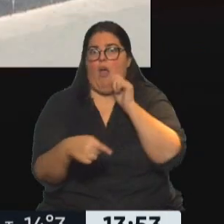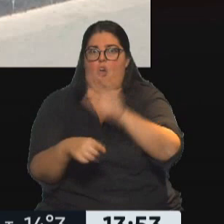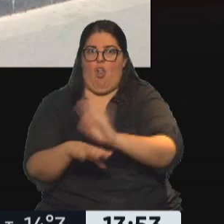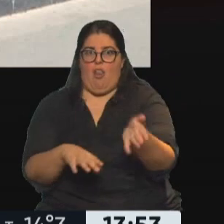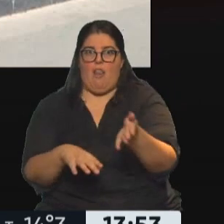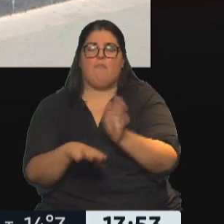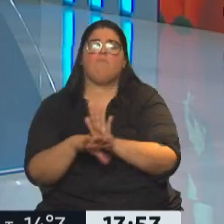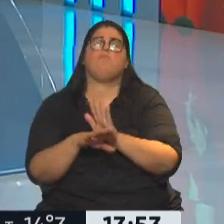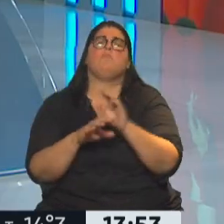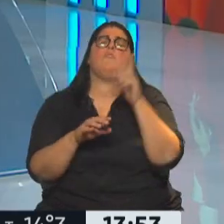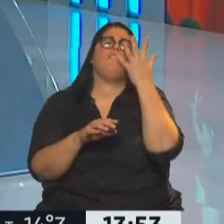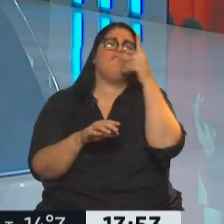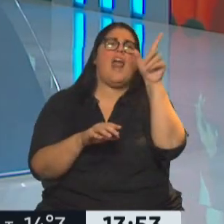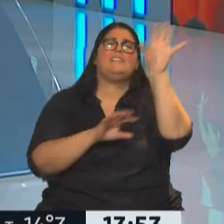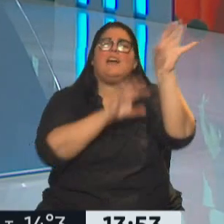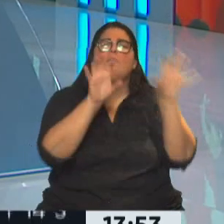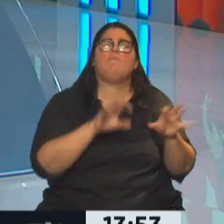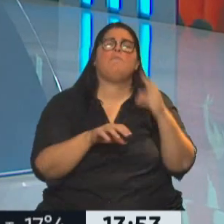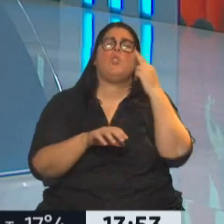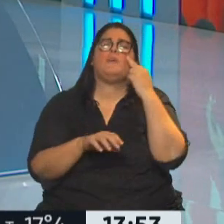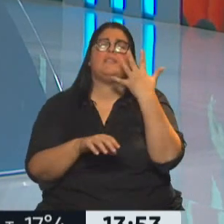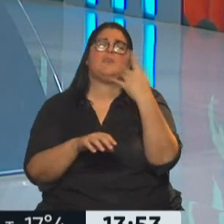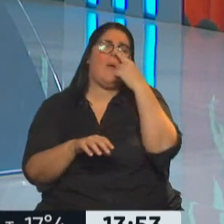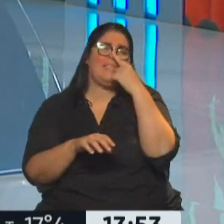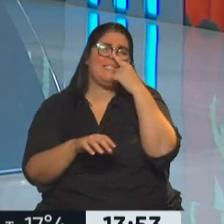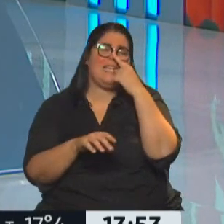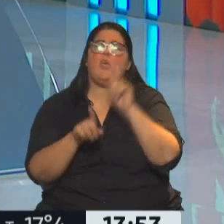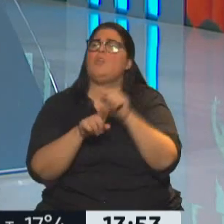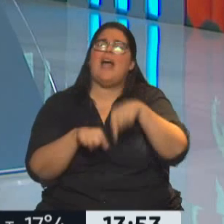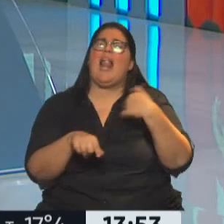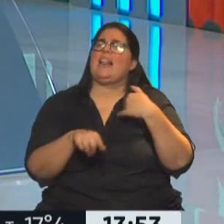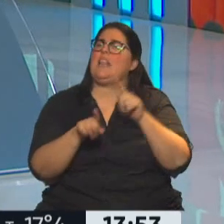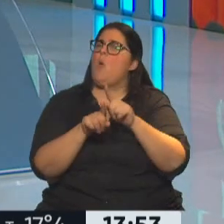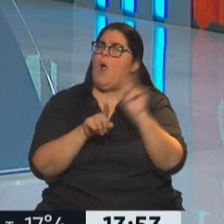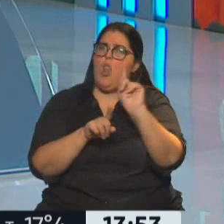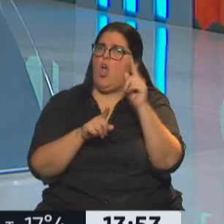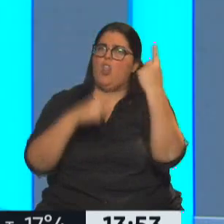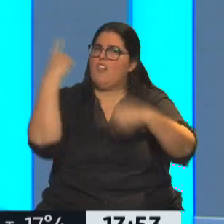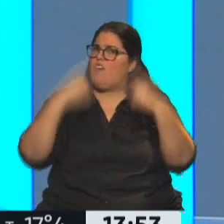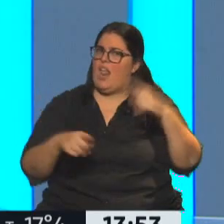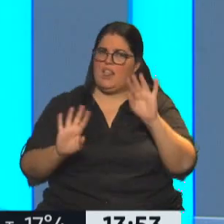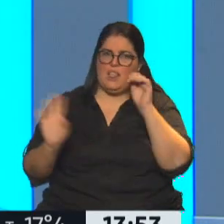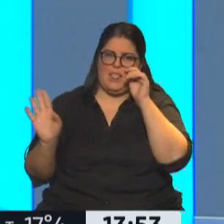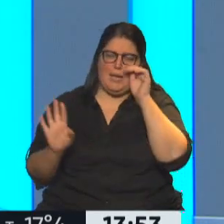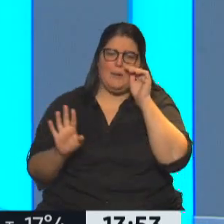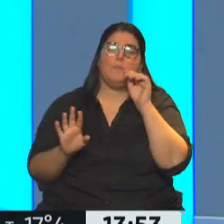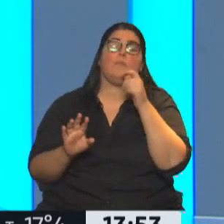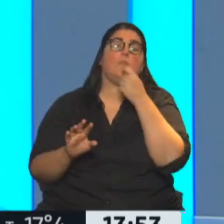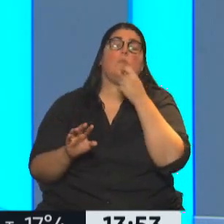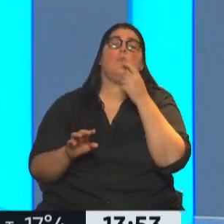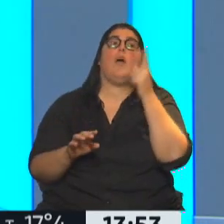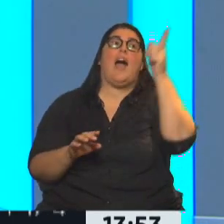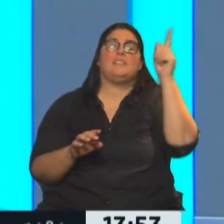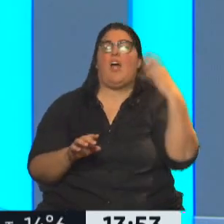577 circunscripciones en Francia. Recordemos, las elecciones no son como las nuestras, no son proporcionales, son uninominales, con 2 vueltas,